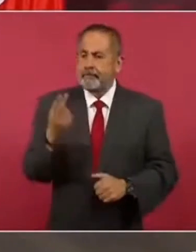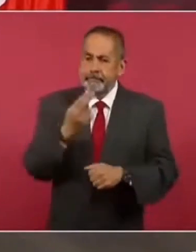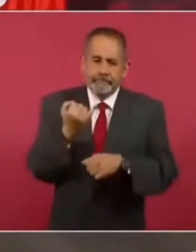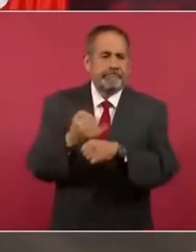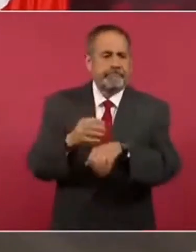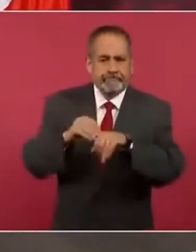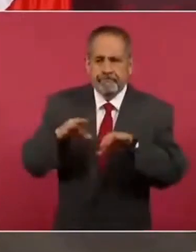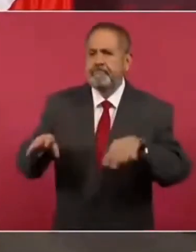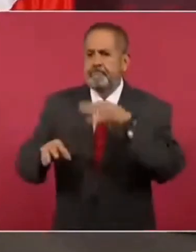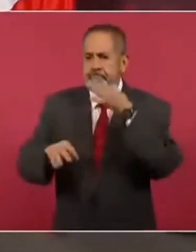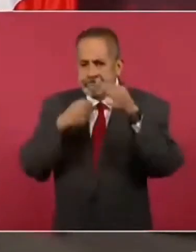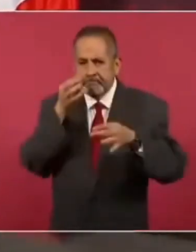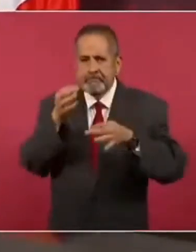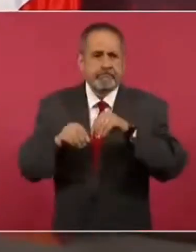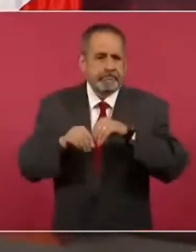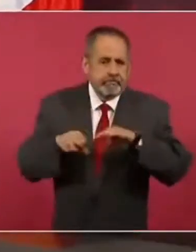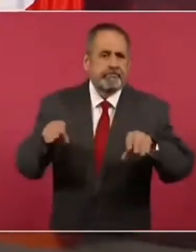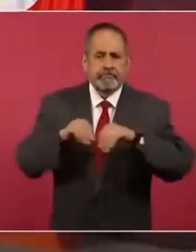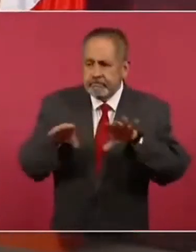informar.